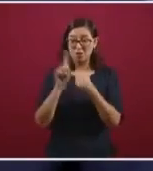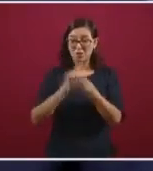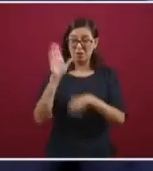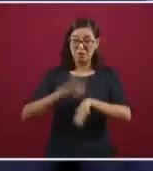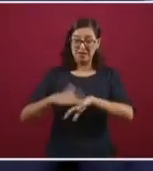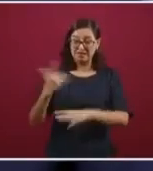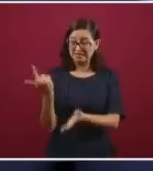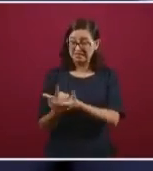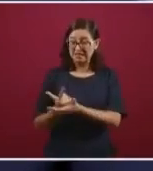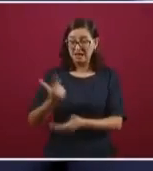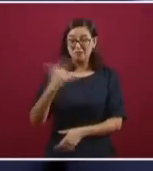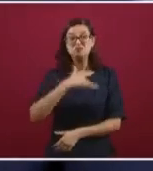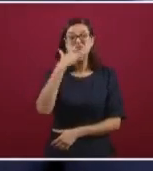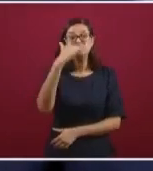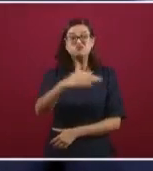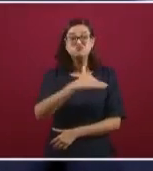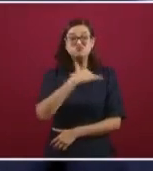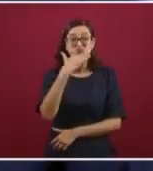está siendo